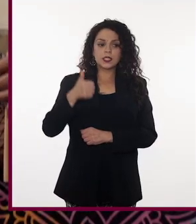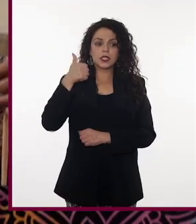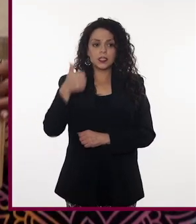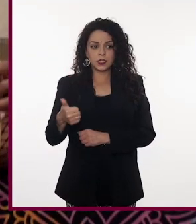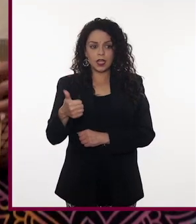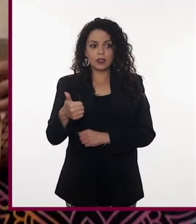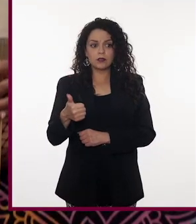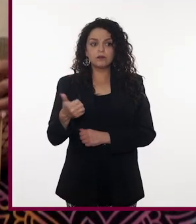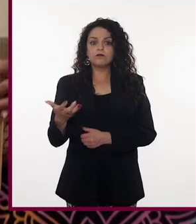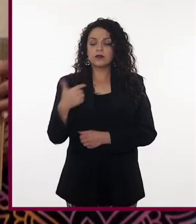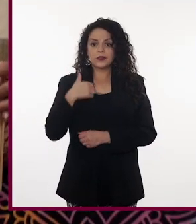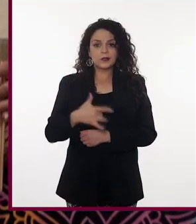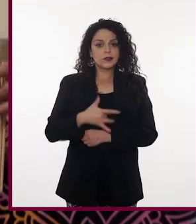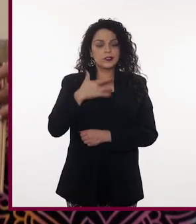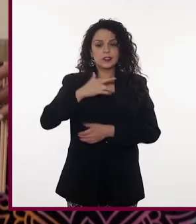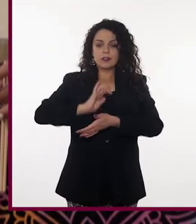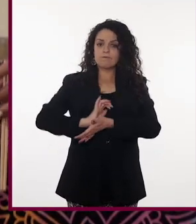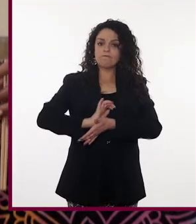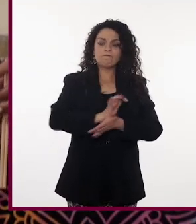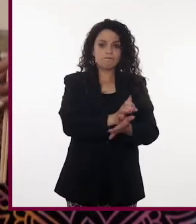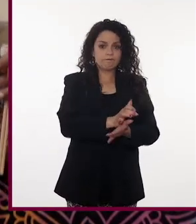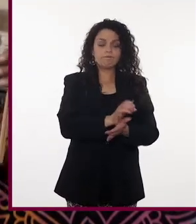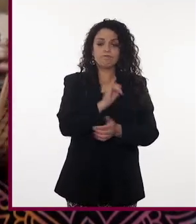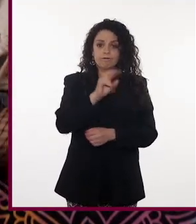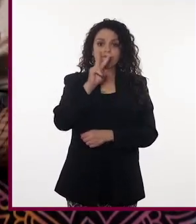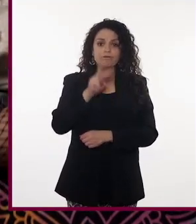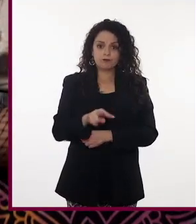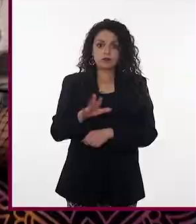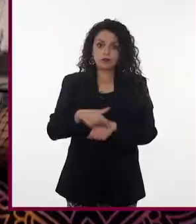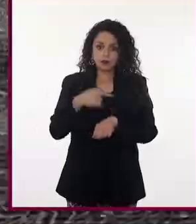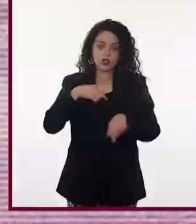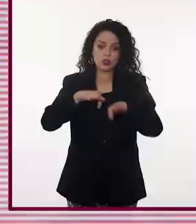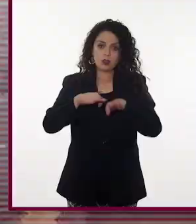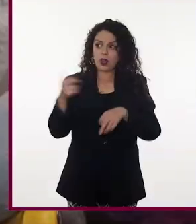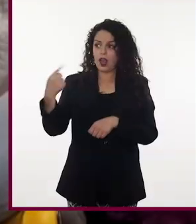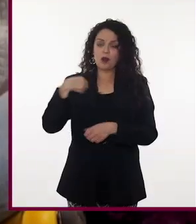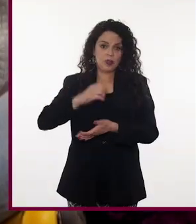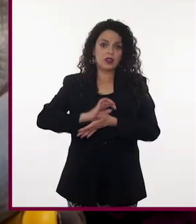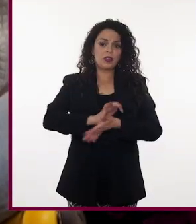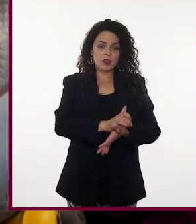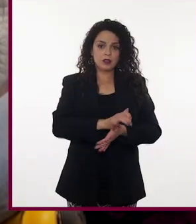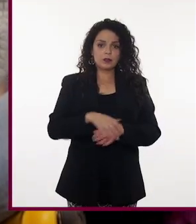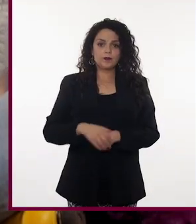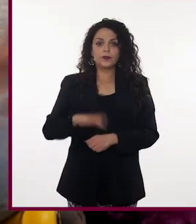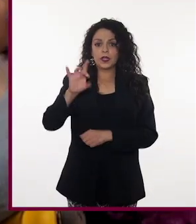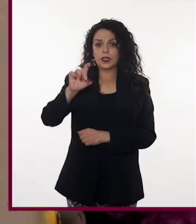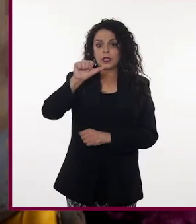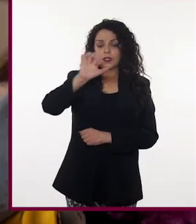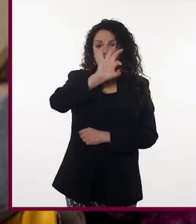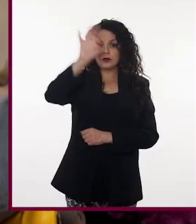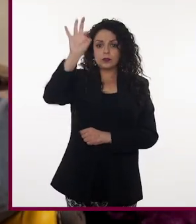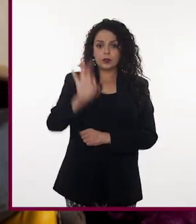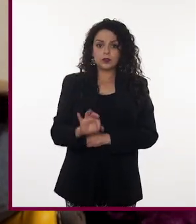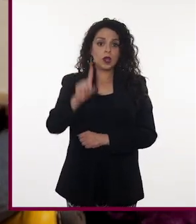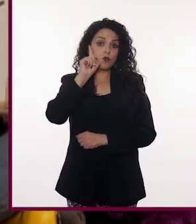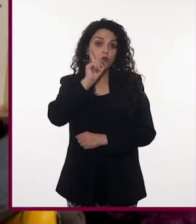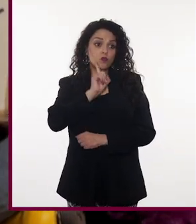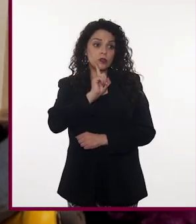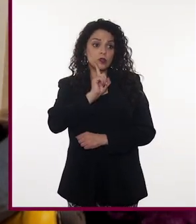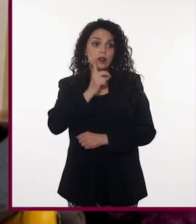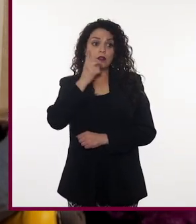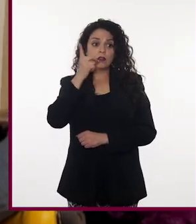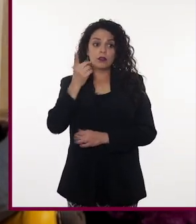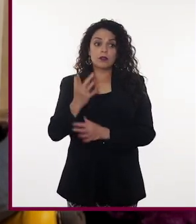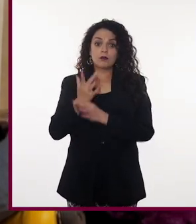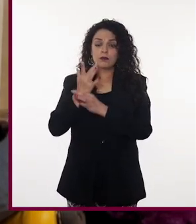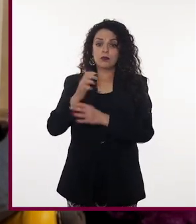repartidores dicen haberse sentido discriminados en algún momento durante su trabajo. Y 36% de las mujeres señalan